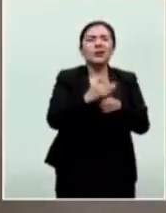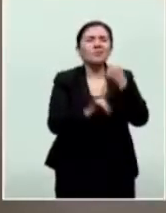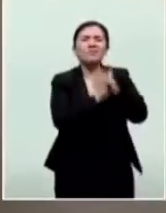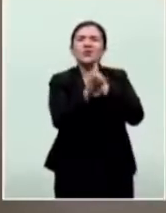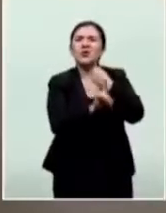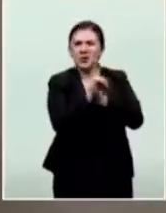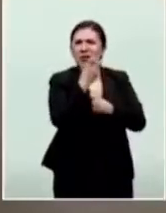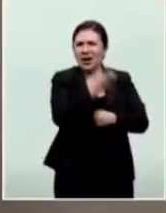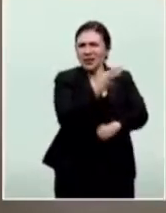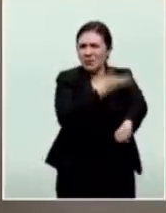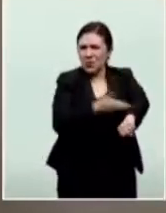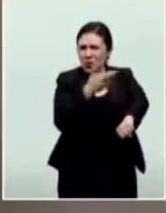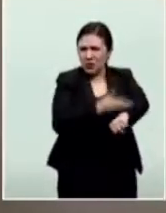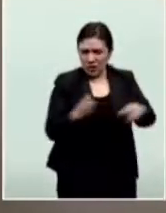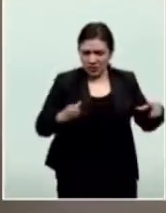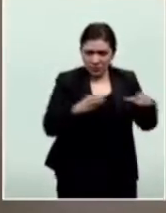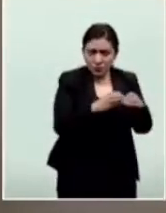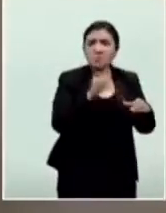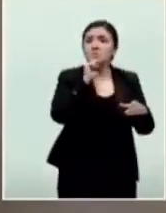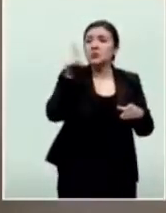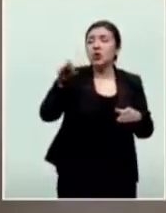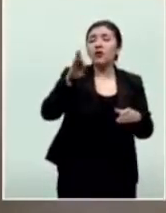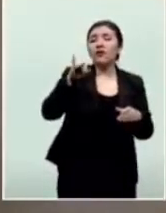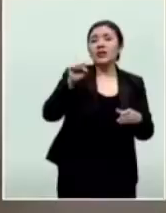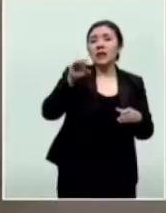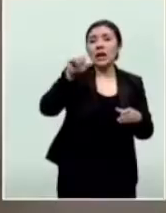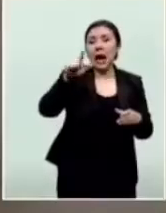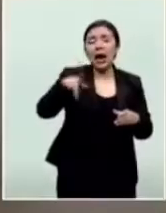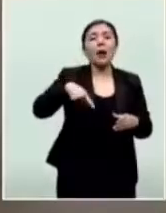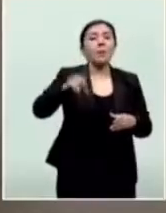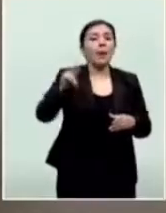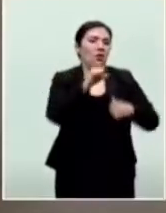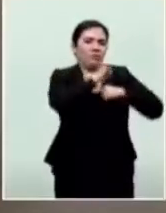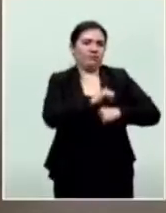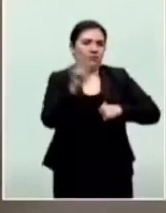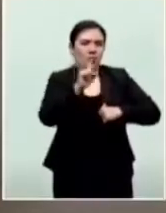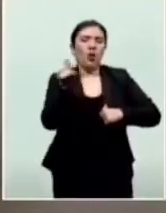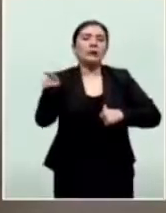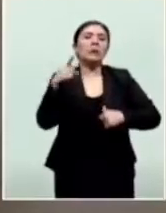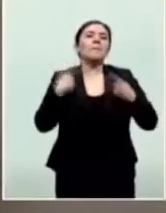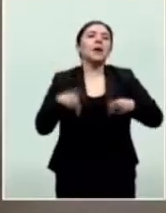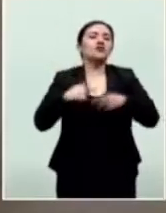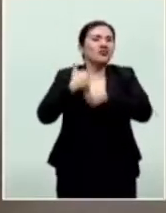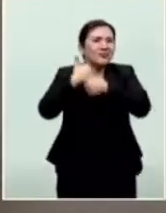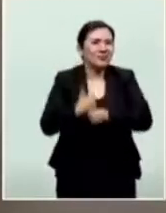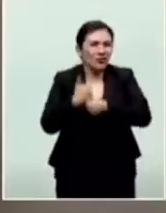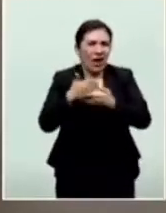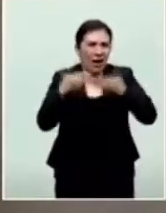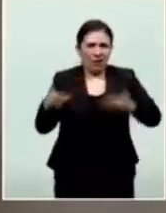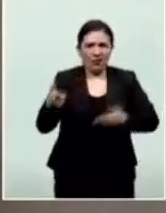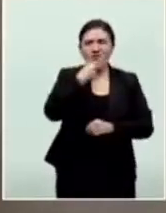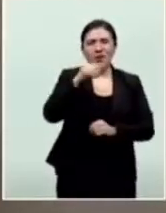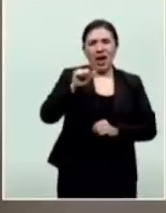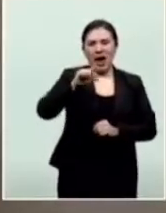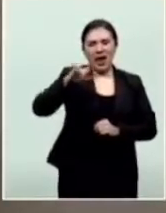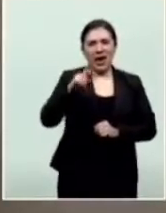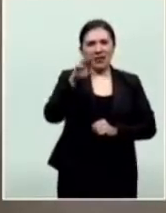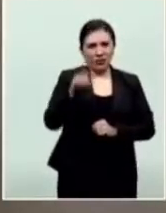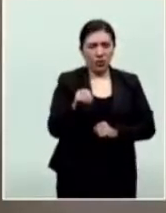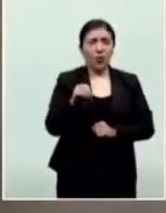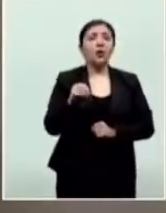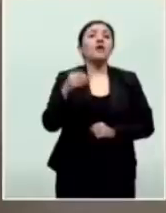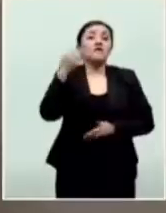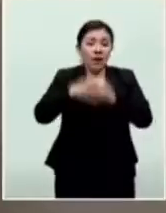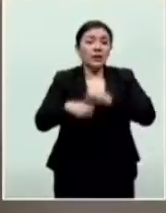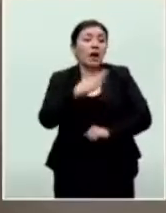afectadas con este proceso, como el fiscal, pero no en su calidad de fiscal, sino de víctima, como Alejandro Gertz Manero, me pidan